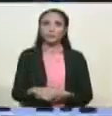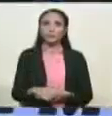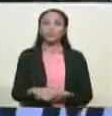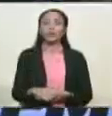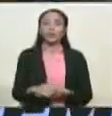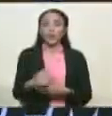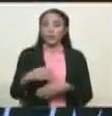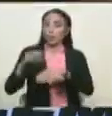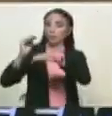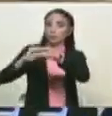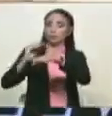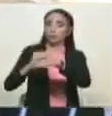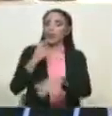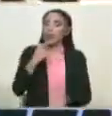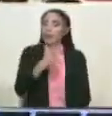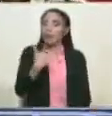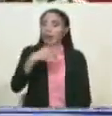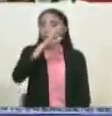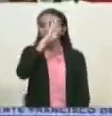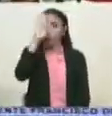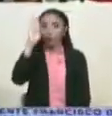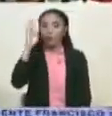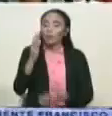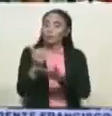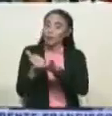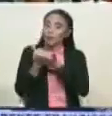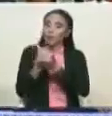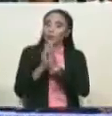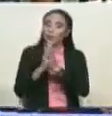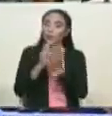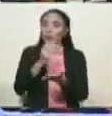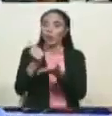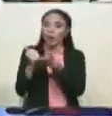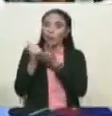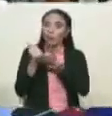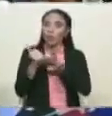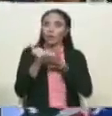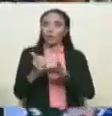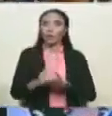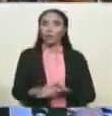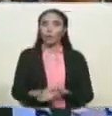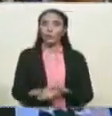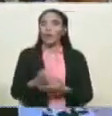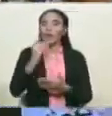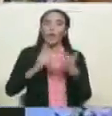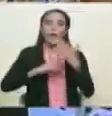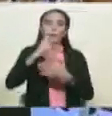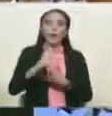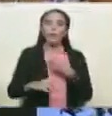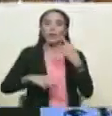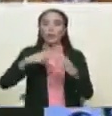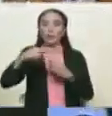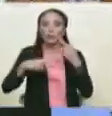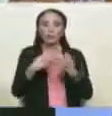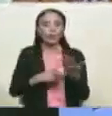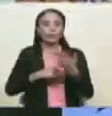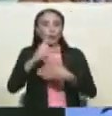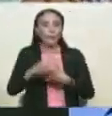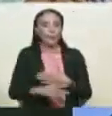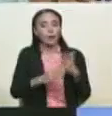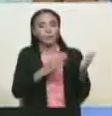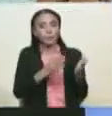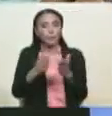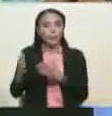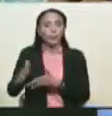Diosdado Cabello que me ayude en un conjunto de tareas del plan revolucionario, del plan 2025. Ayúdeme en